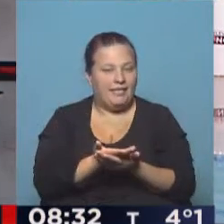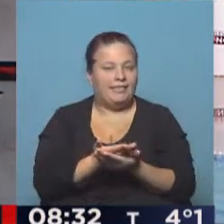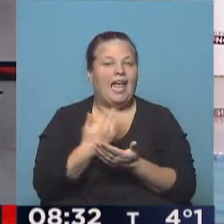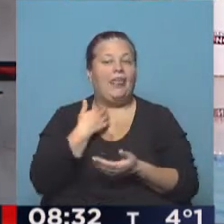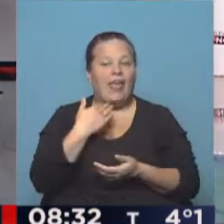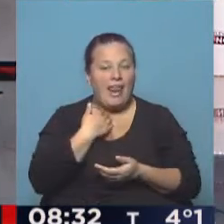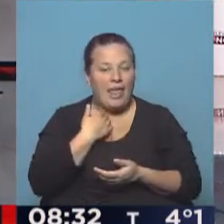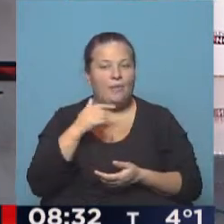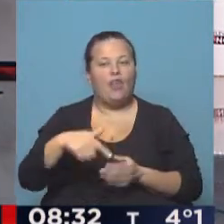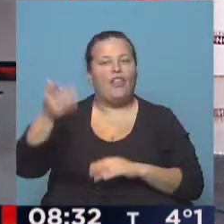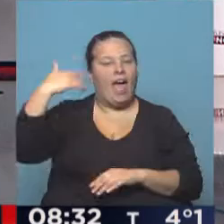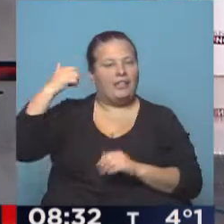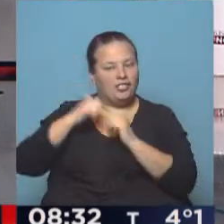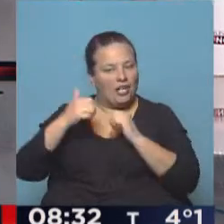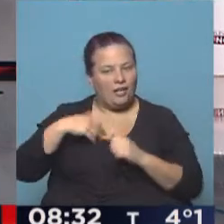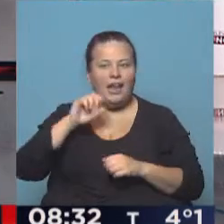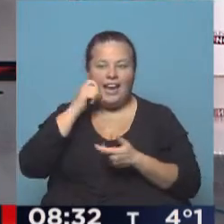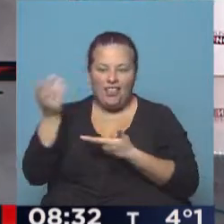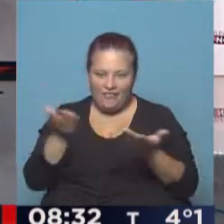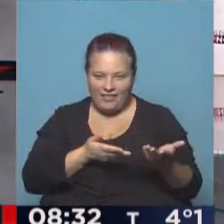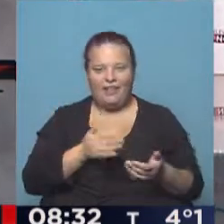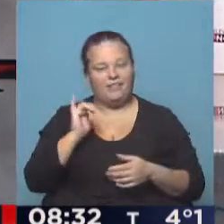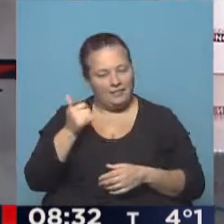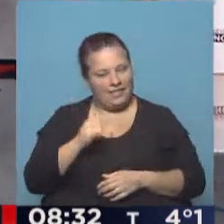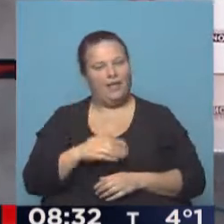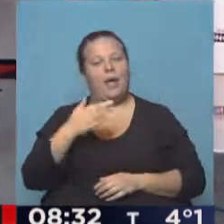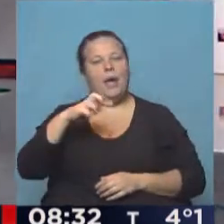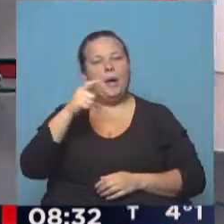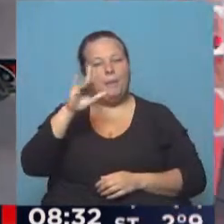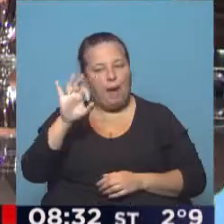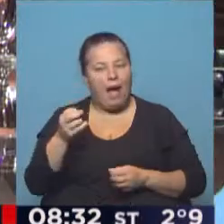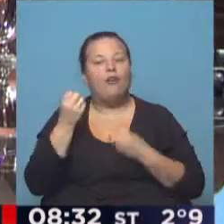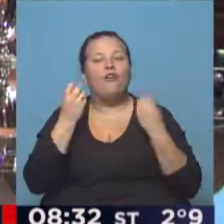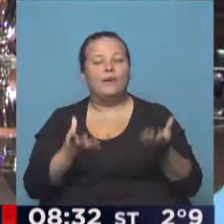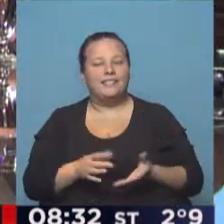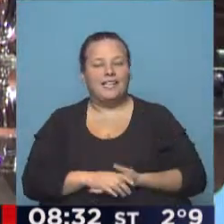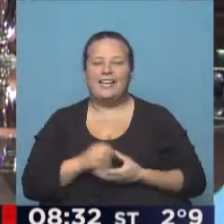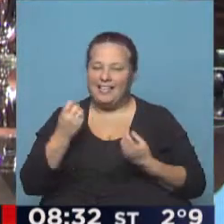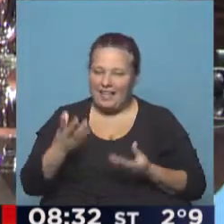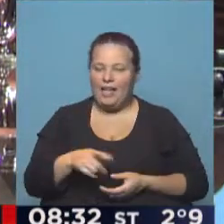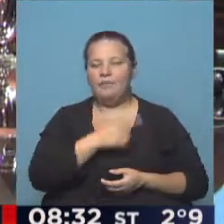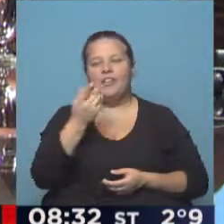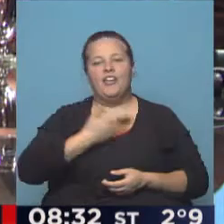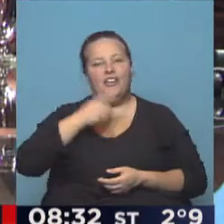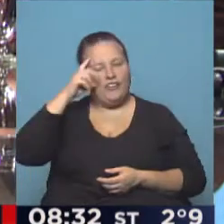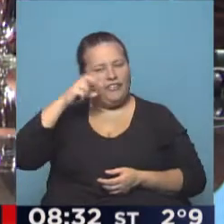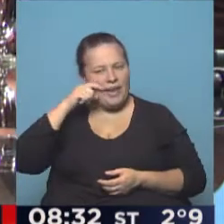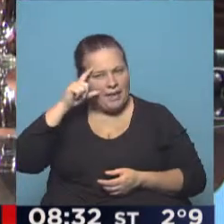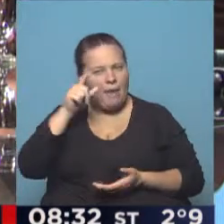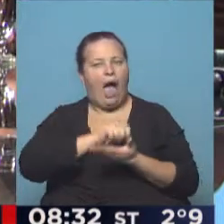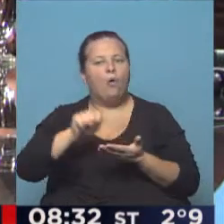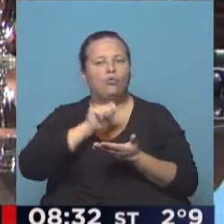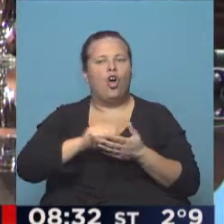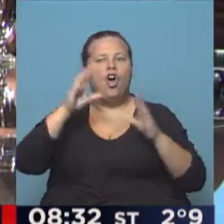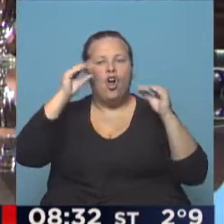que revisan nuestro pasado. Excelentes invitados. Ya lo creo. Es Pablo Weisberg. Hola Pablo, ¿cómo va? Hola, ¿qué tal? Y es Felipe Celece, autores del